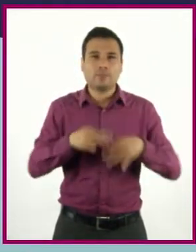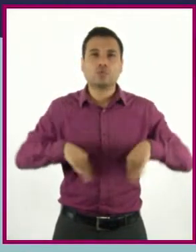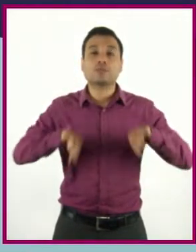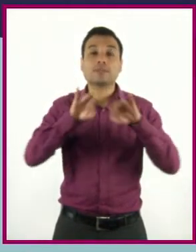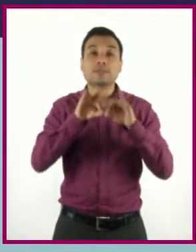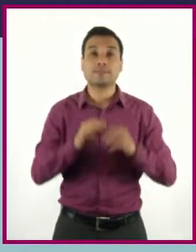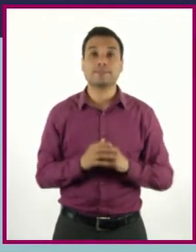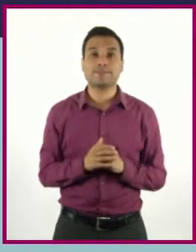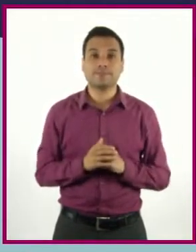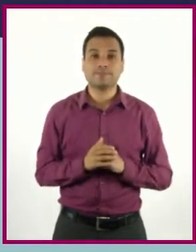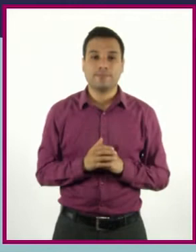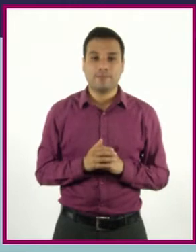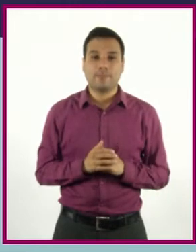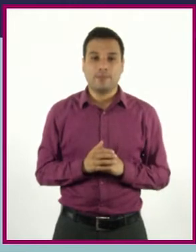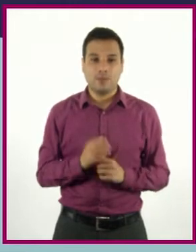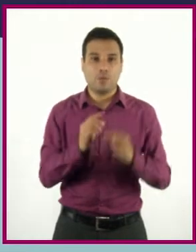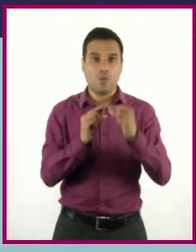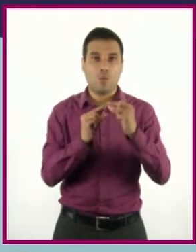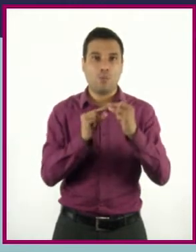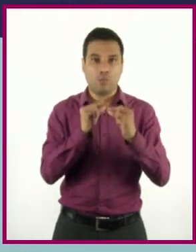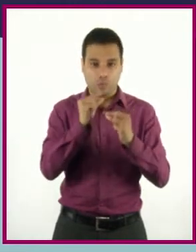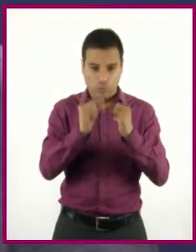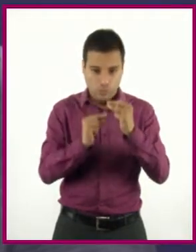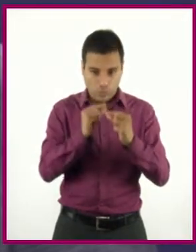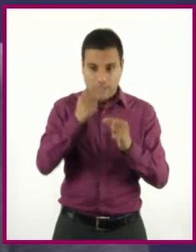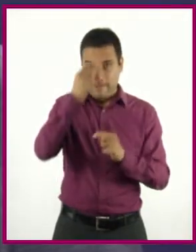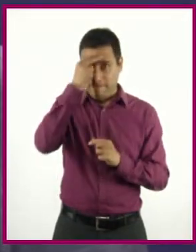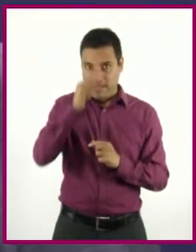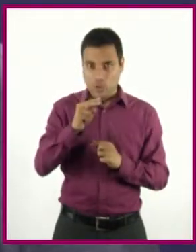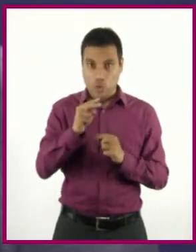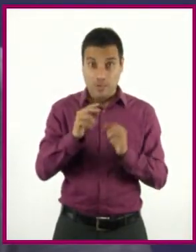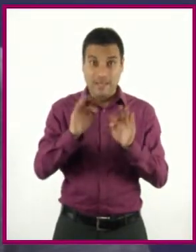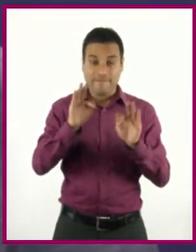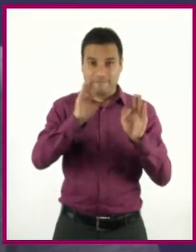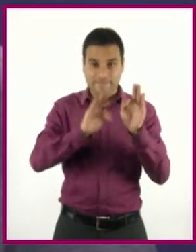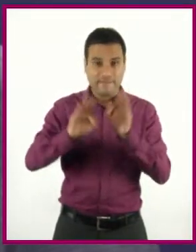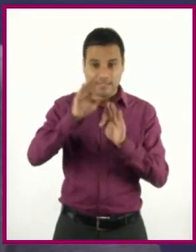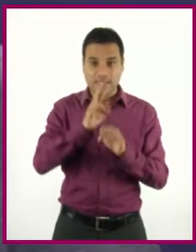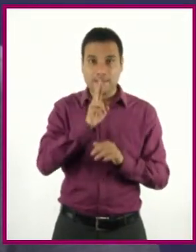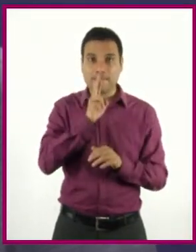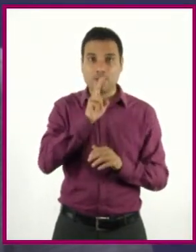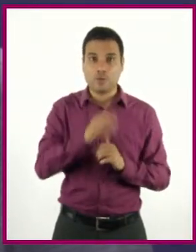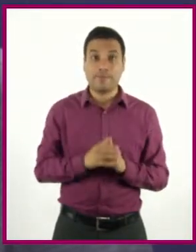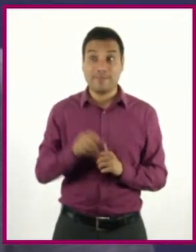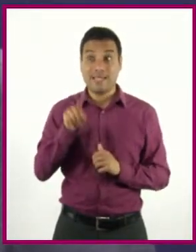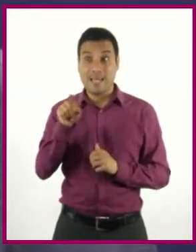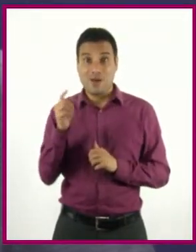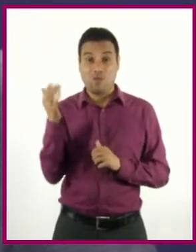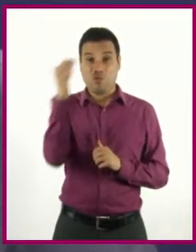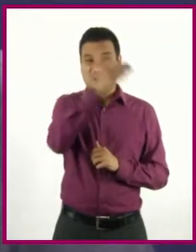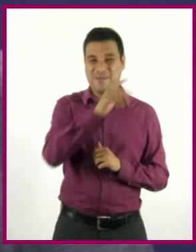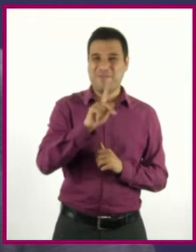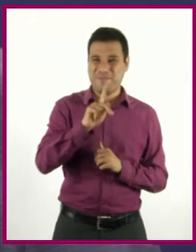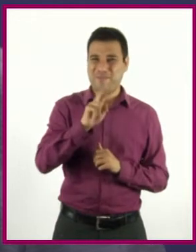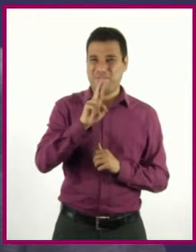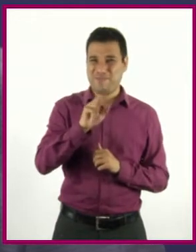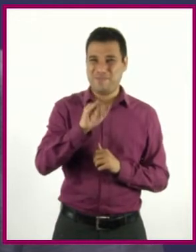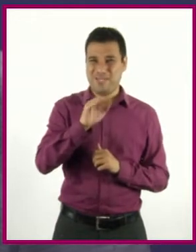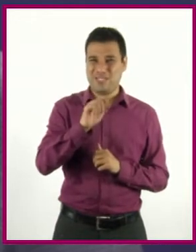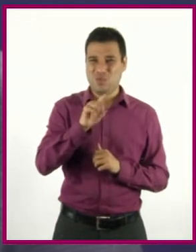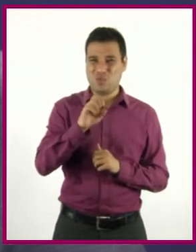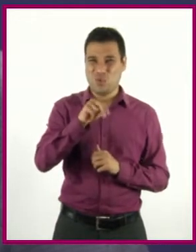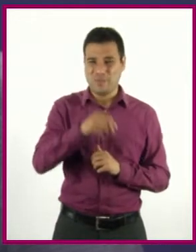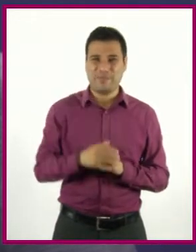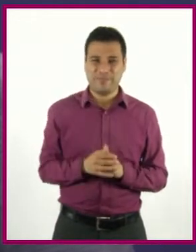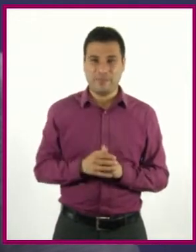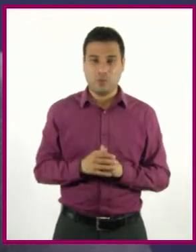camino para el desarrollo de la física en México. Durante su estadía en Princeton, el doctor Moshinsky se benefició